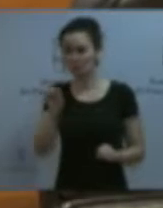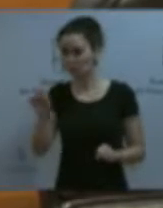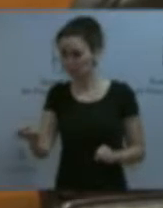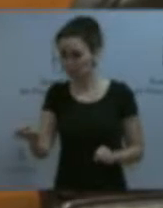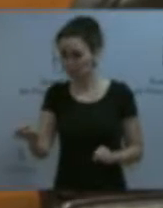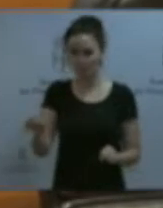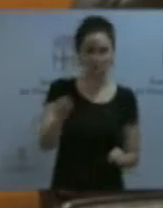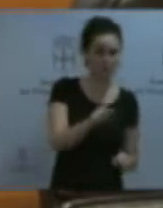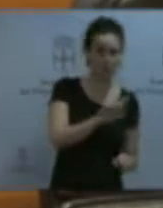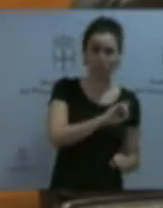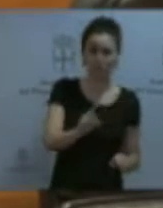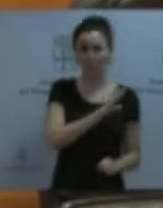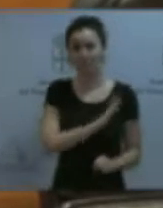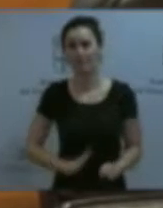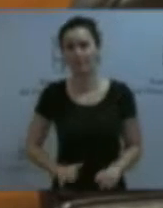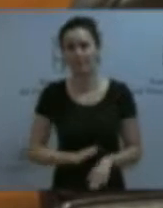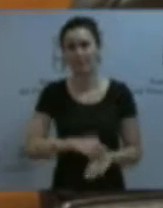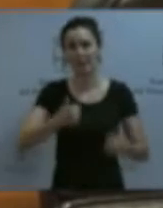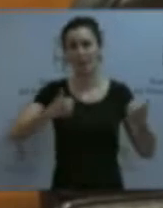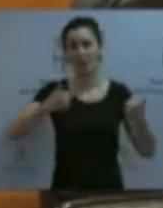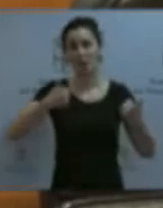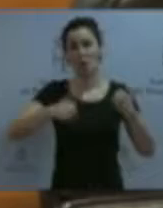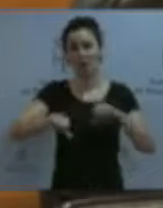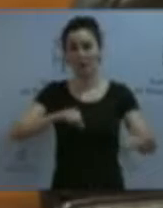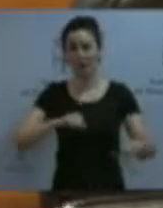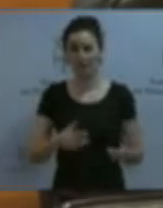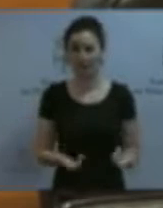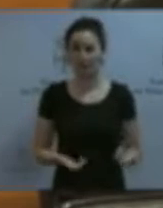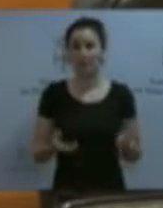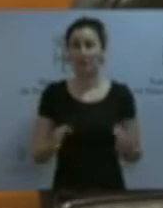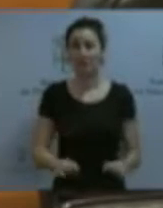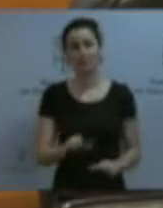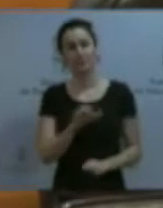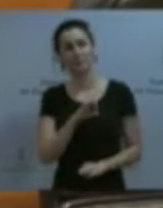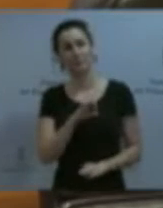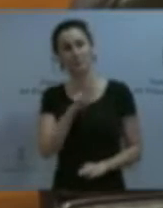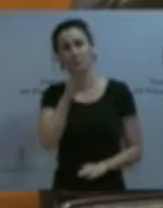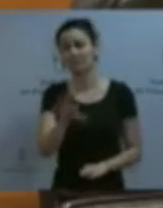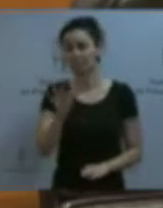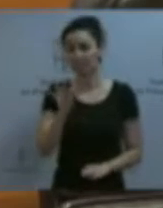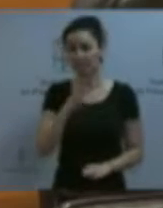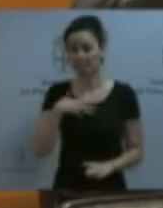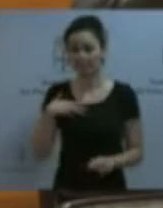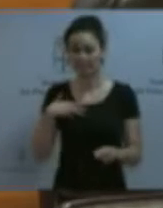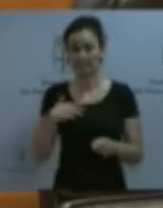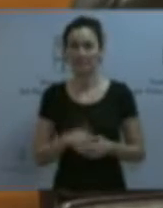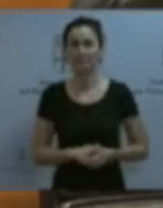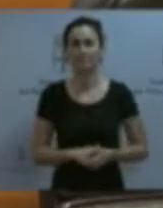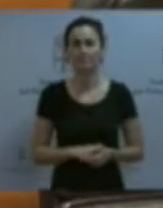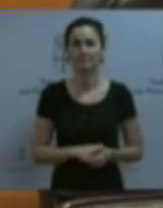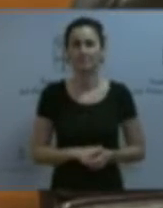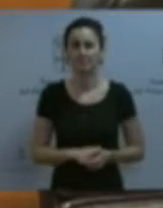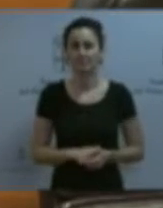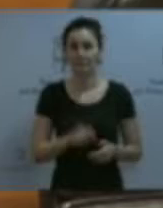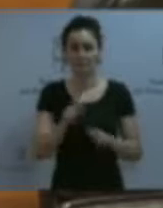aquellos pacientes pendientes de una intervención quirúrgica cuya espera es motivada por la libre elección del ciudadano. Estos pacientes nunca